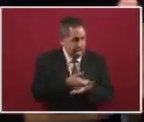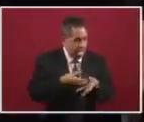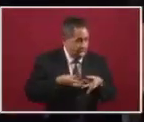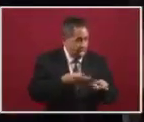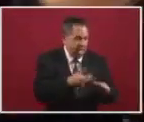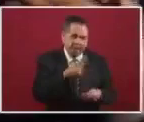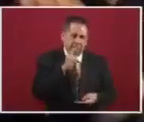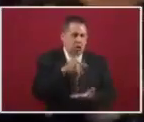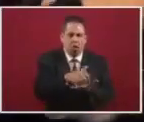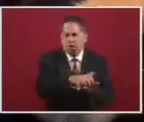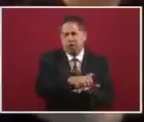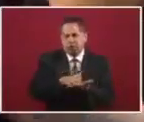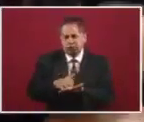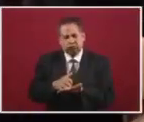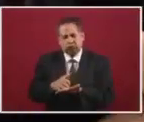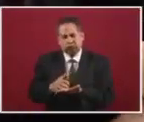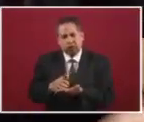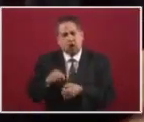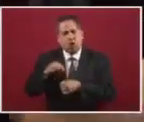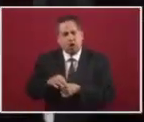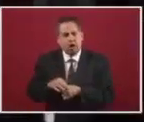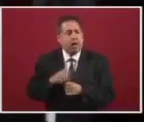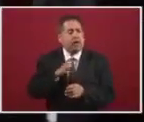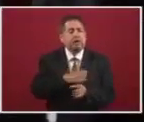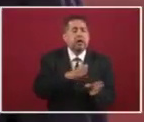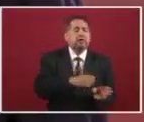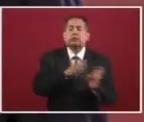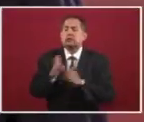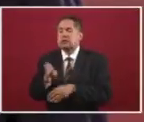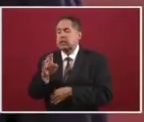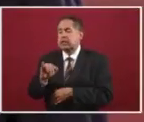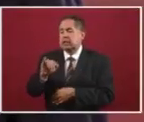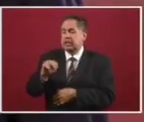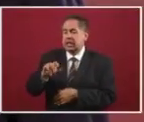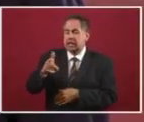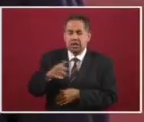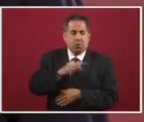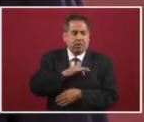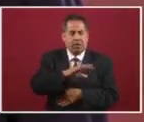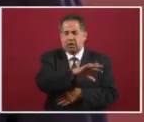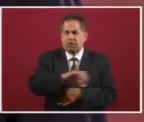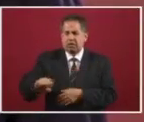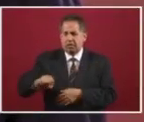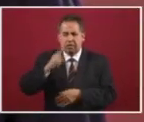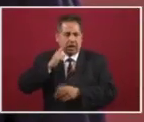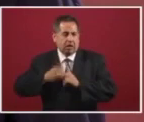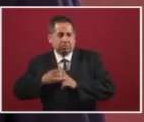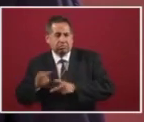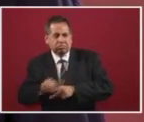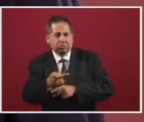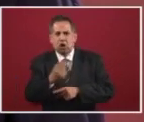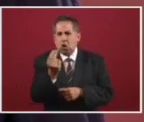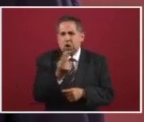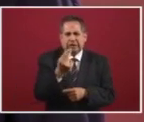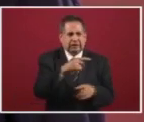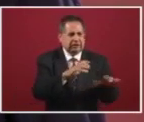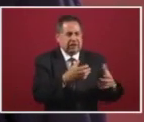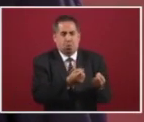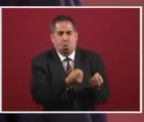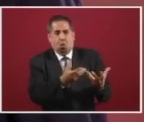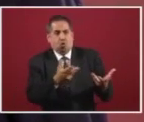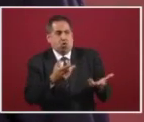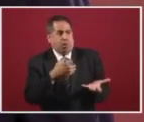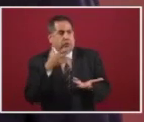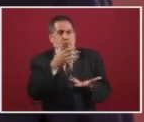arcas públicas y de que quizás un área del INEGI pueda realizar este trabajo de medición que no se requiere a tanto personal y tanto